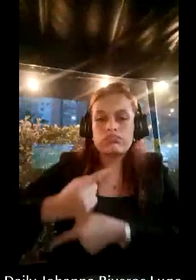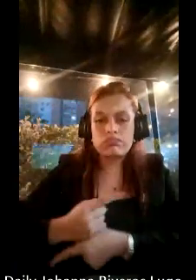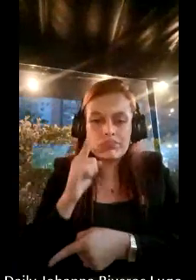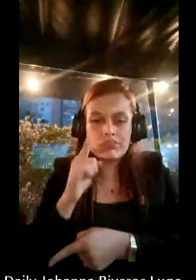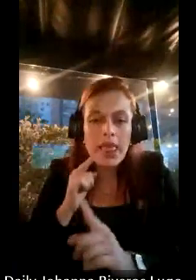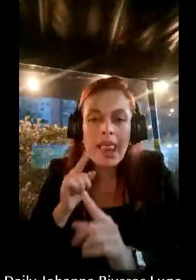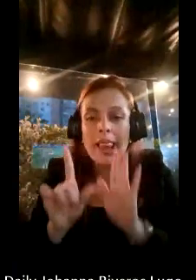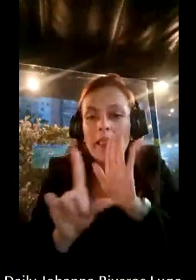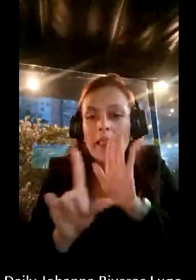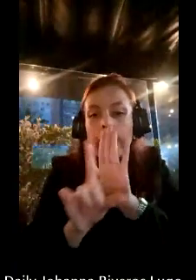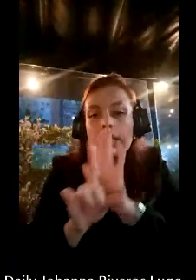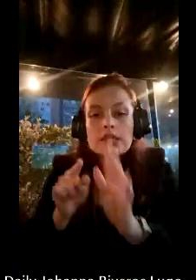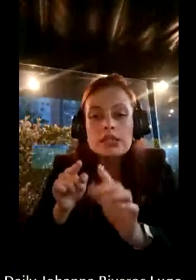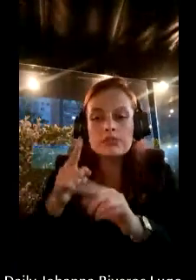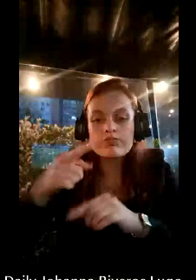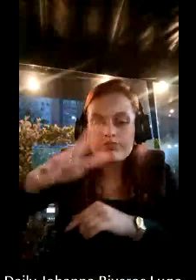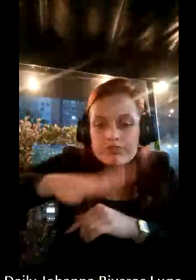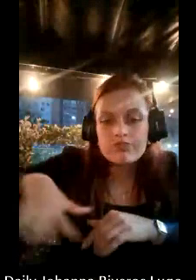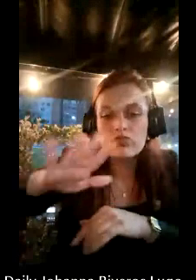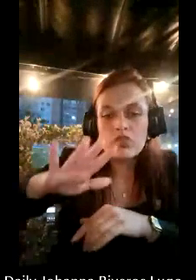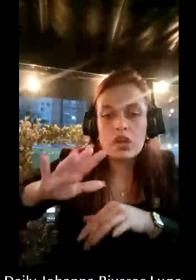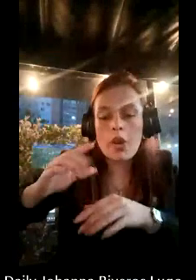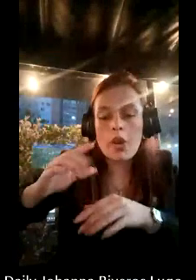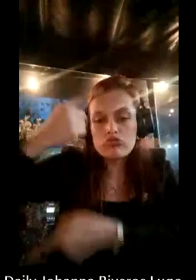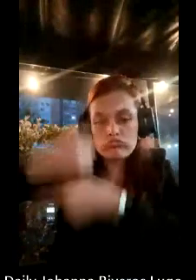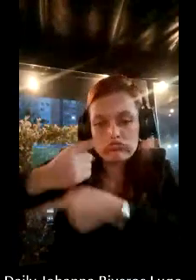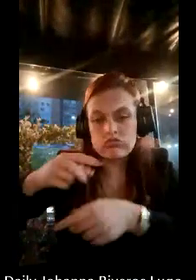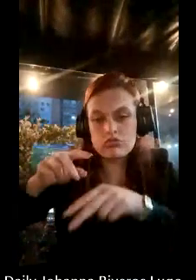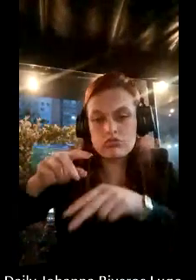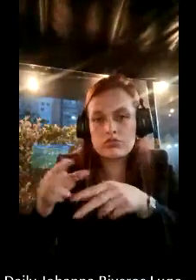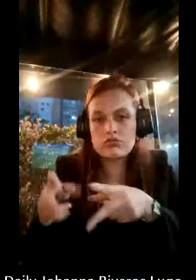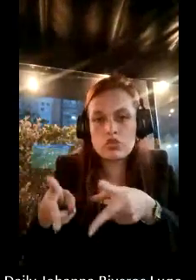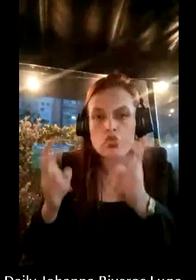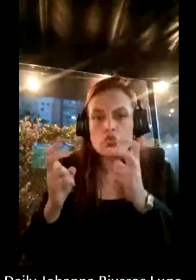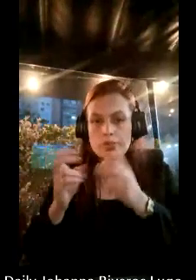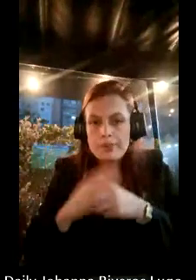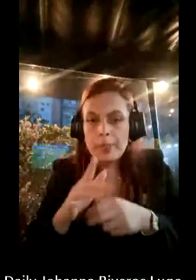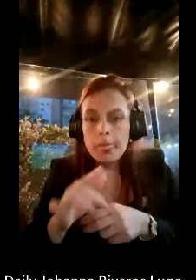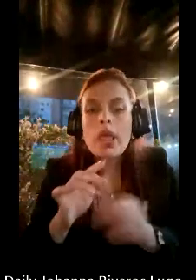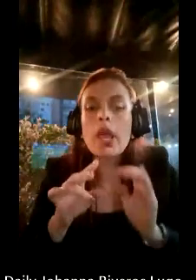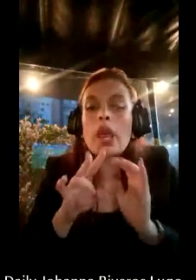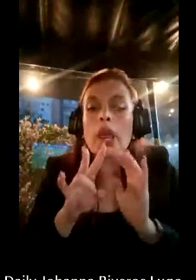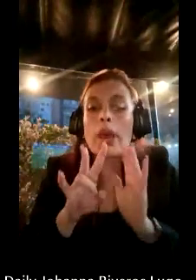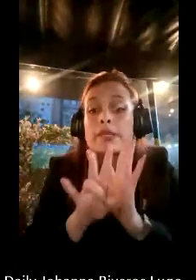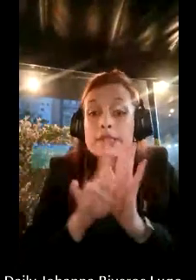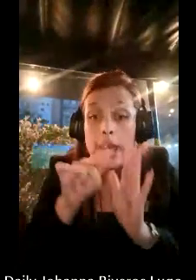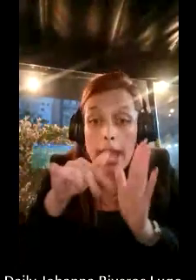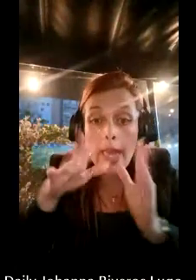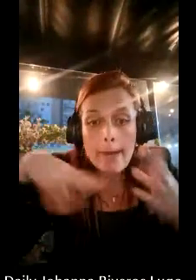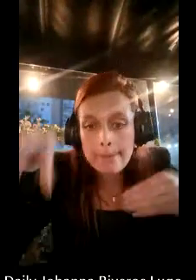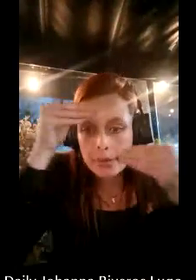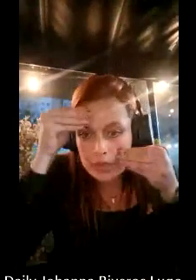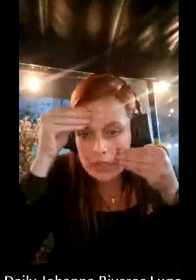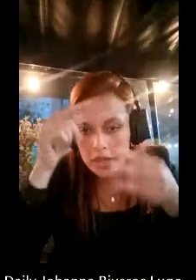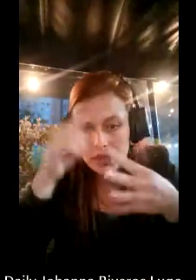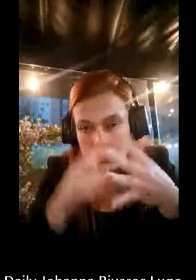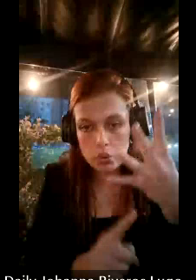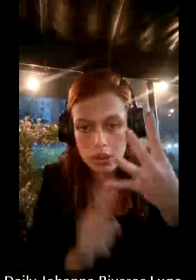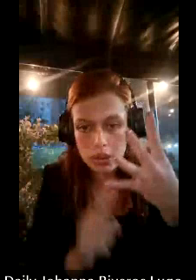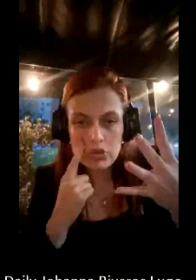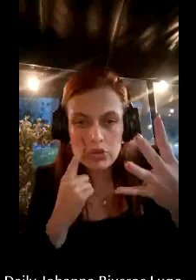productivo y los resultados de aprendizaje que hacen parte de este componente son cuatro y son los siguientes. El primero